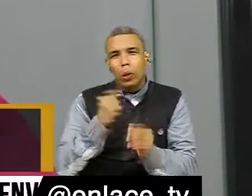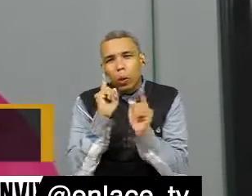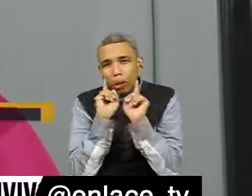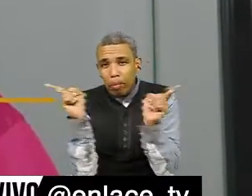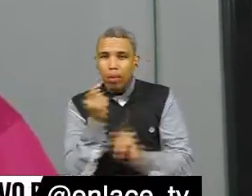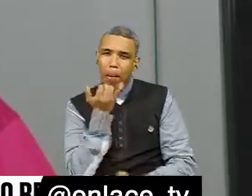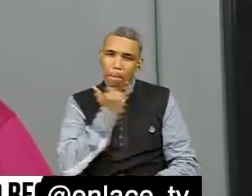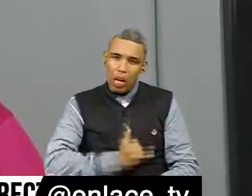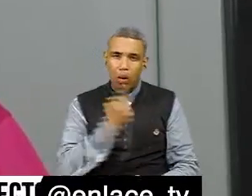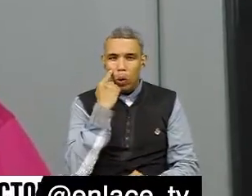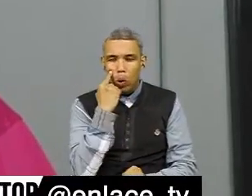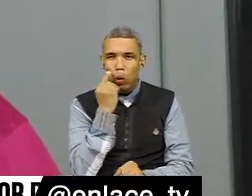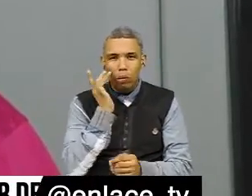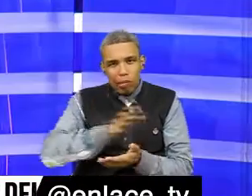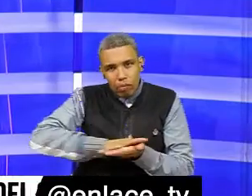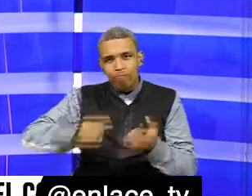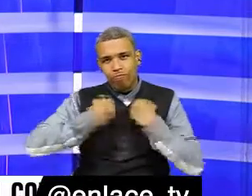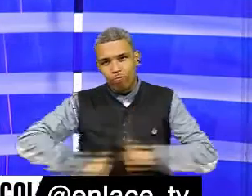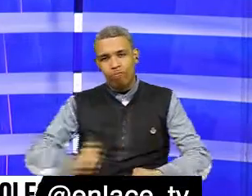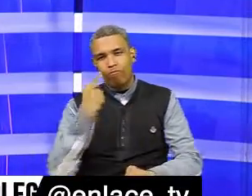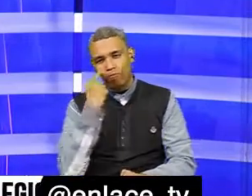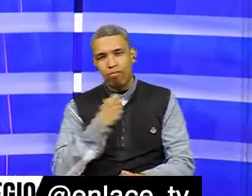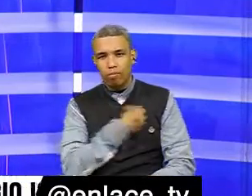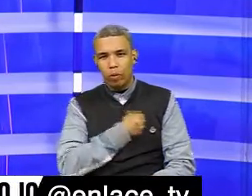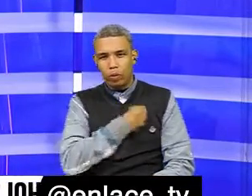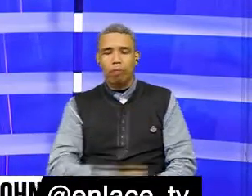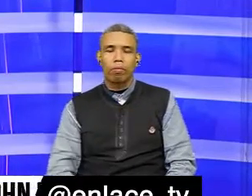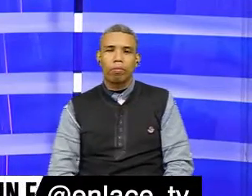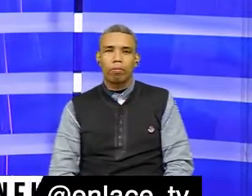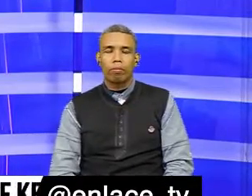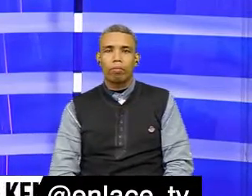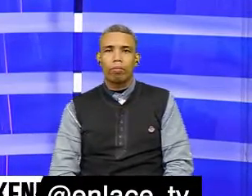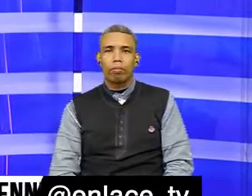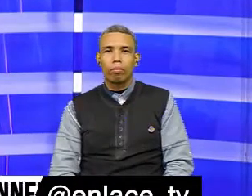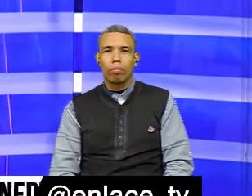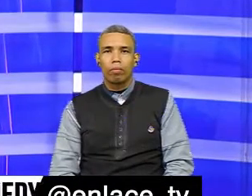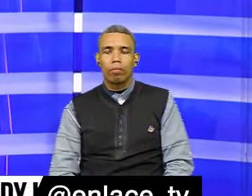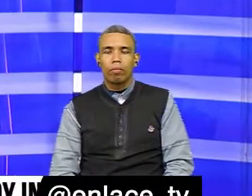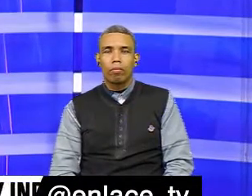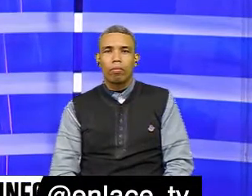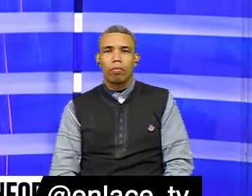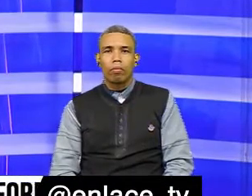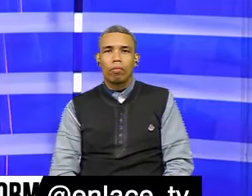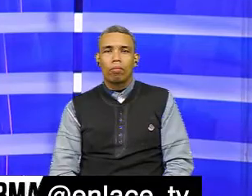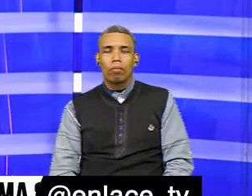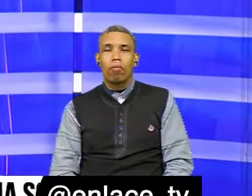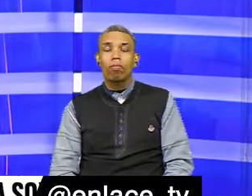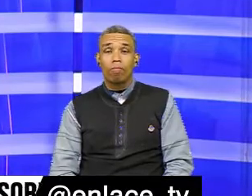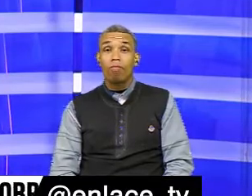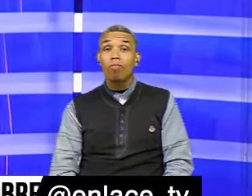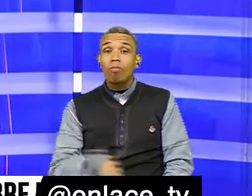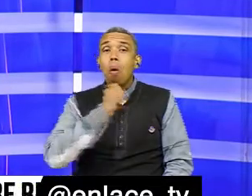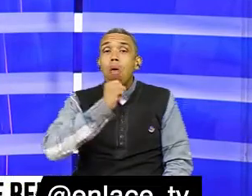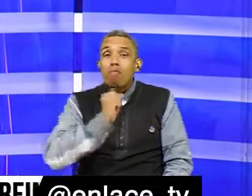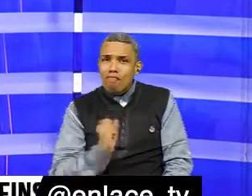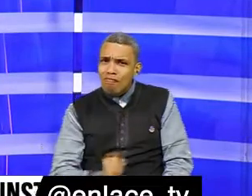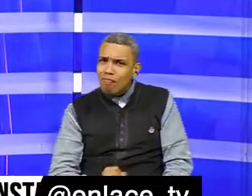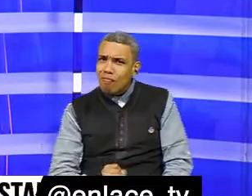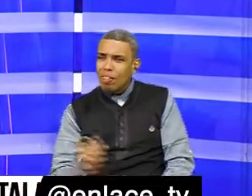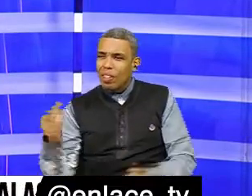dañemos el parque, que es un beneficio de todos. Y los adultos mayores de Barranca Bermeja vivieron un día como niños en el